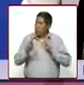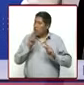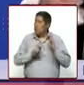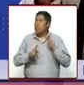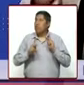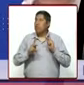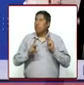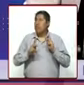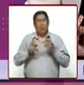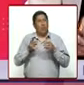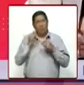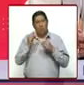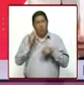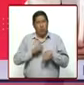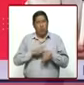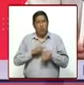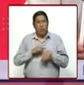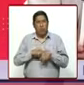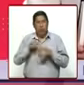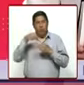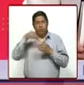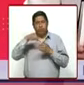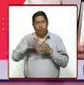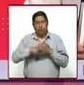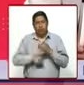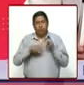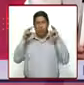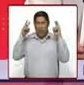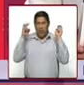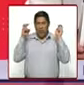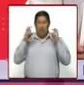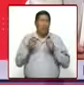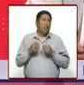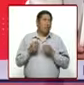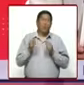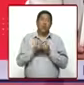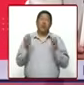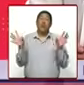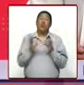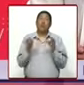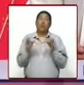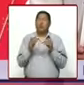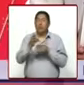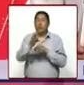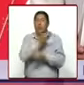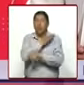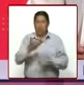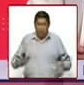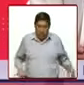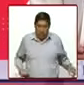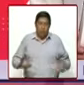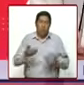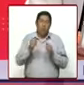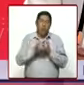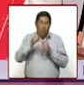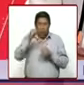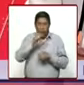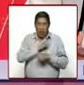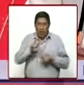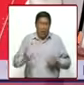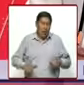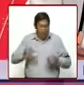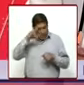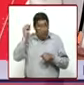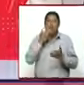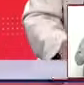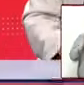tiene. A ver si nos damos un tiempito para poder ahondar más en este tema que ha tenido con la reunión del presidente con otros alcaldes más. Gracias y